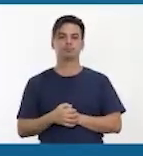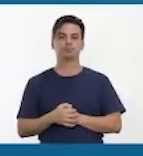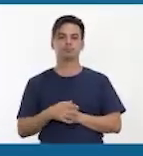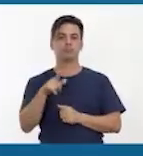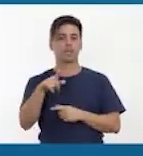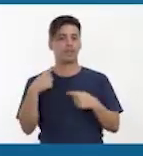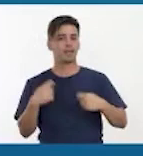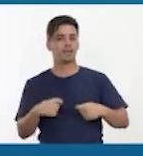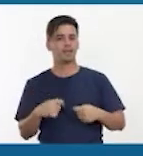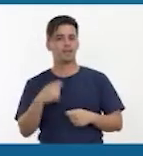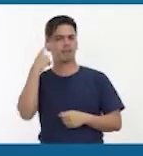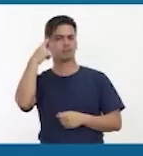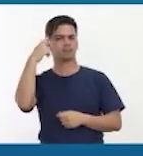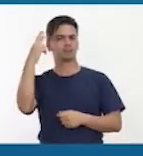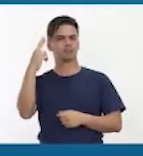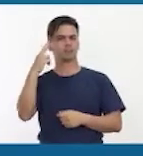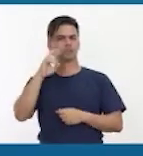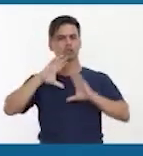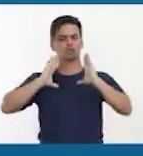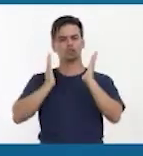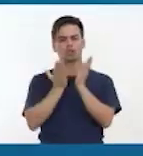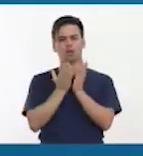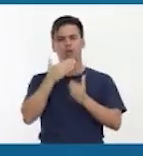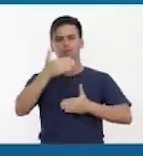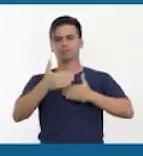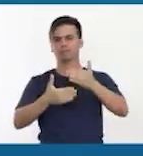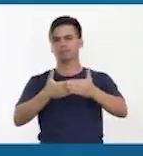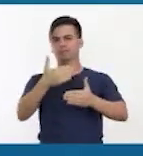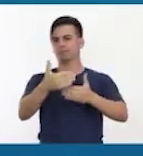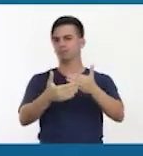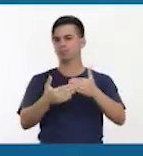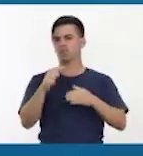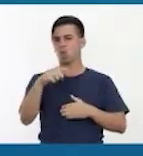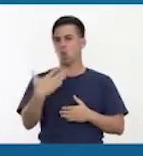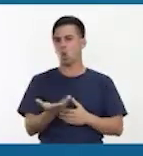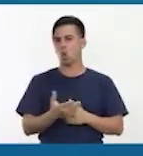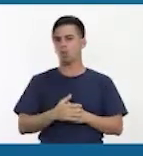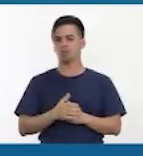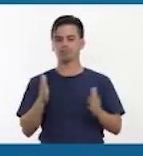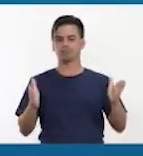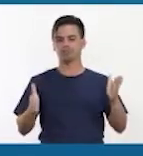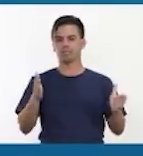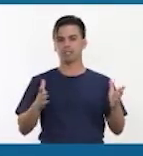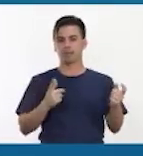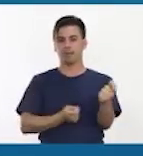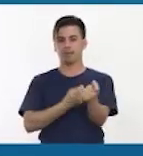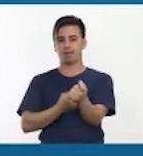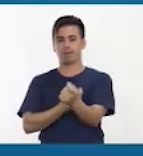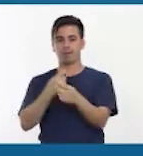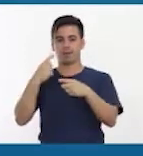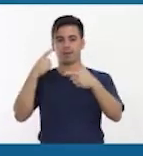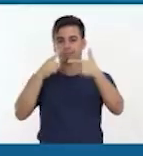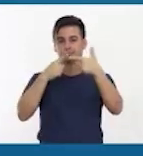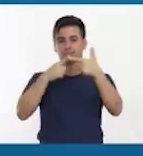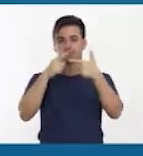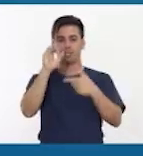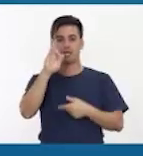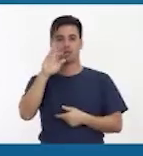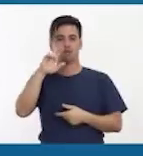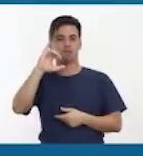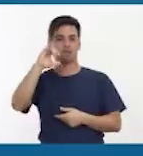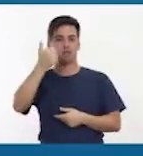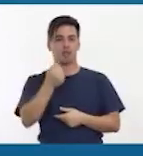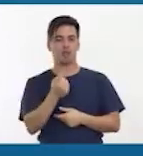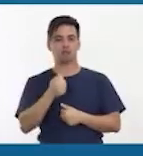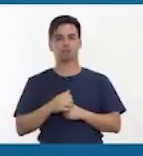Deben recordar que todos estos procesos se dan en el marco de la Guerra Fría, en el contexto